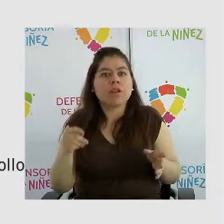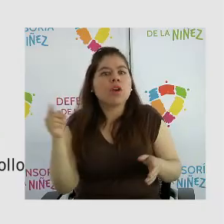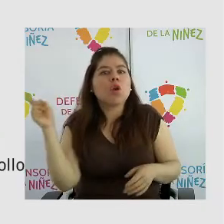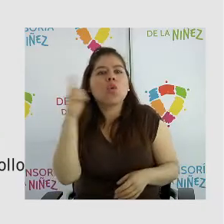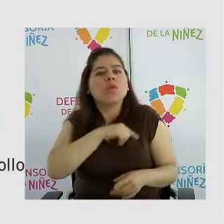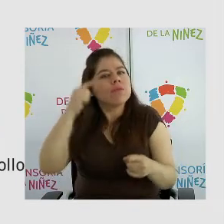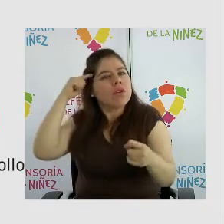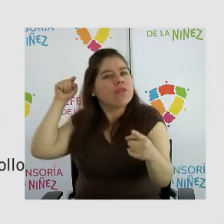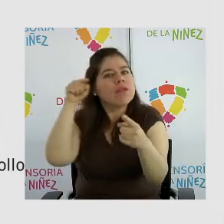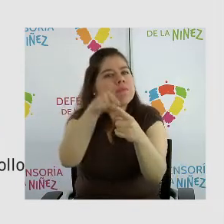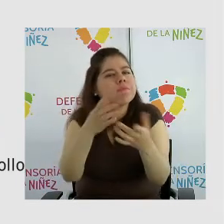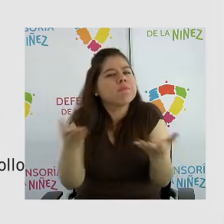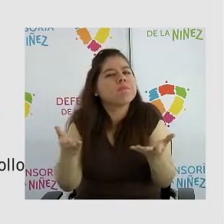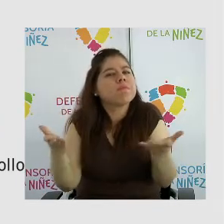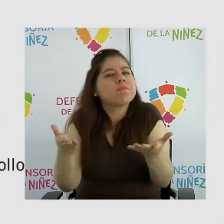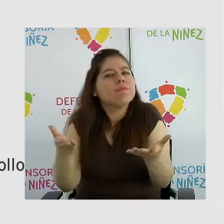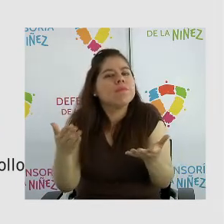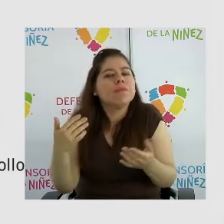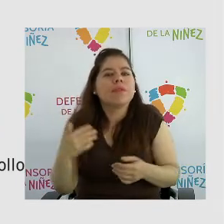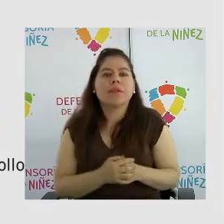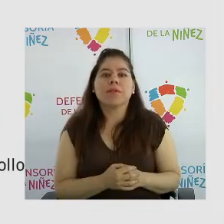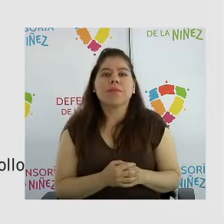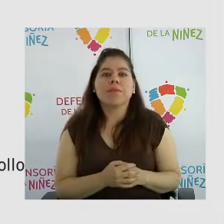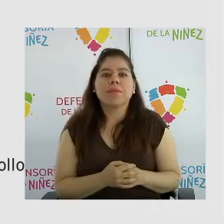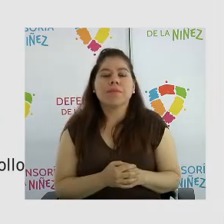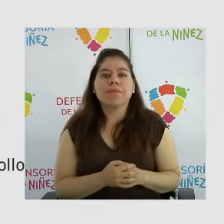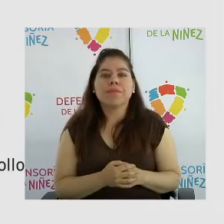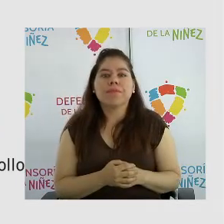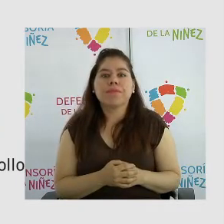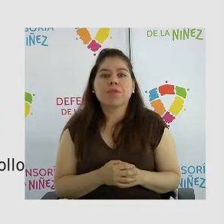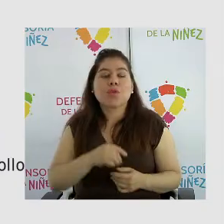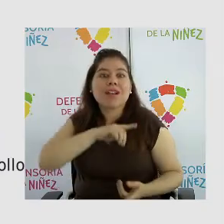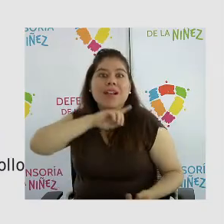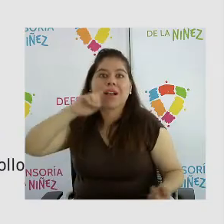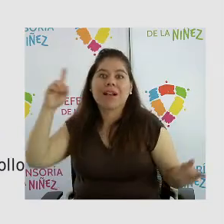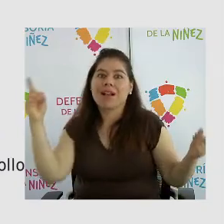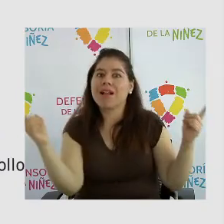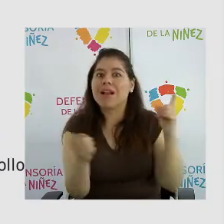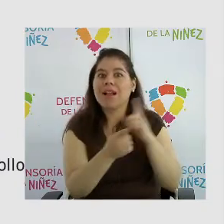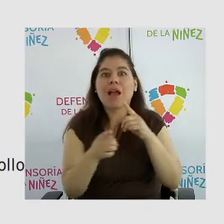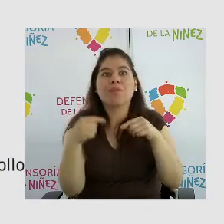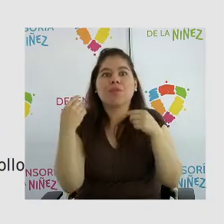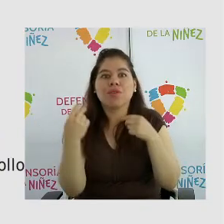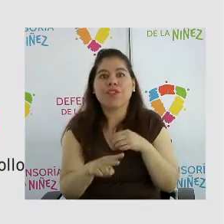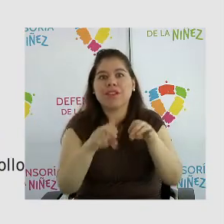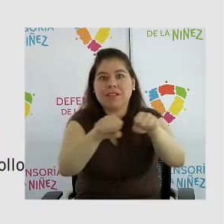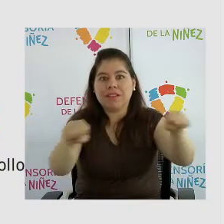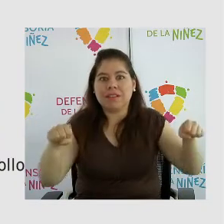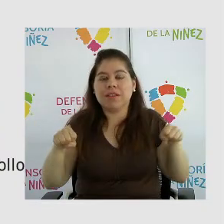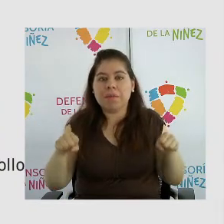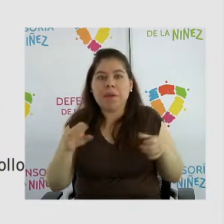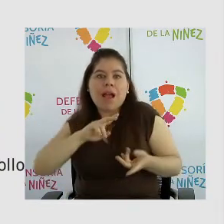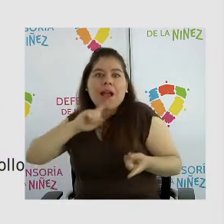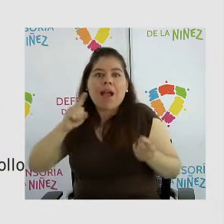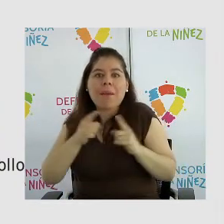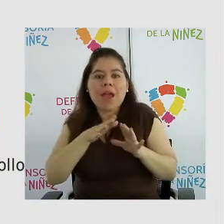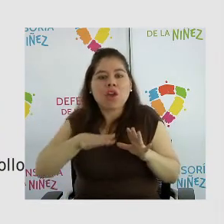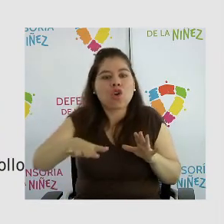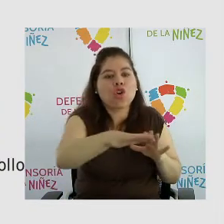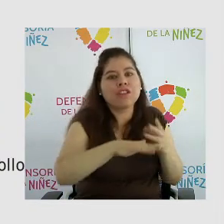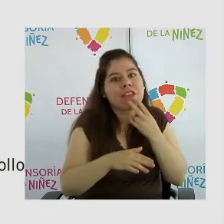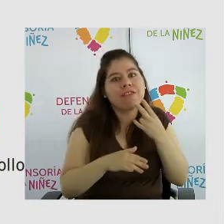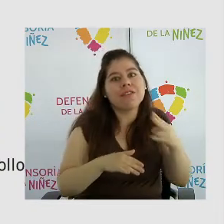central y transversal, que es generar un impacto sistémico precisamente para lograr cambiar las condiciones de vida de los